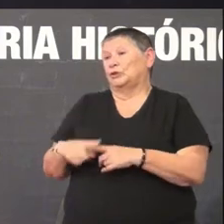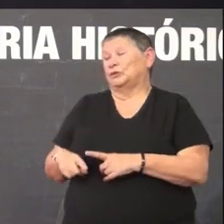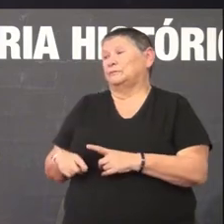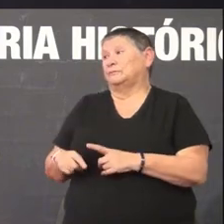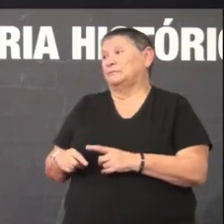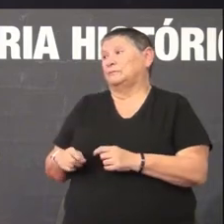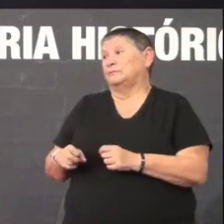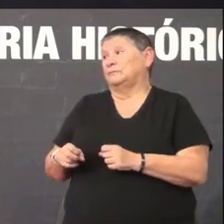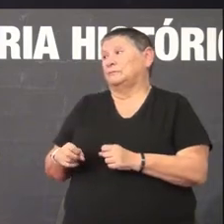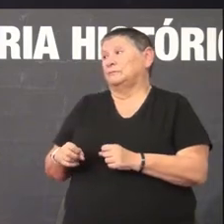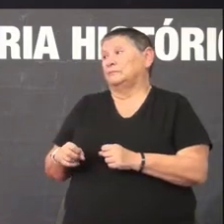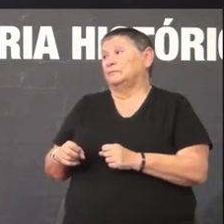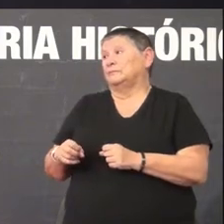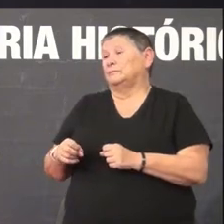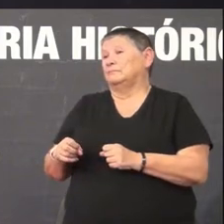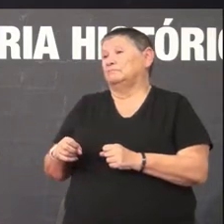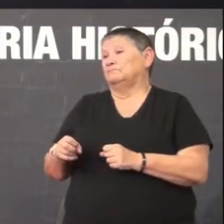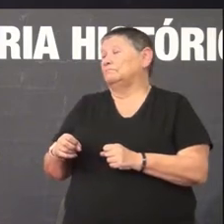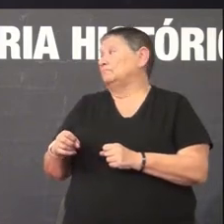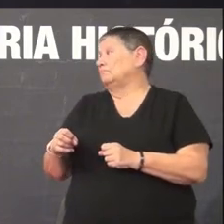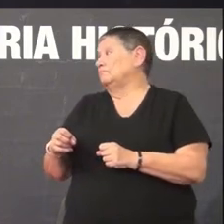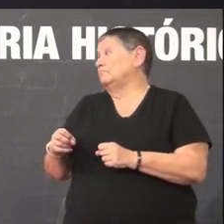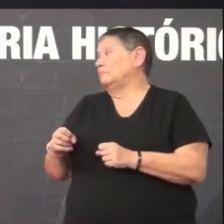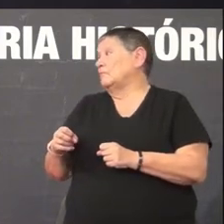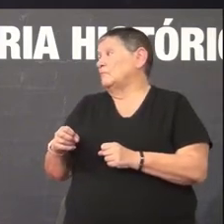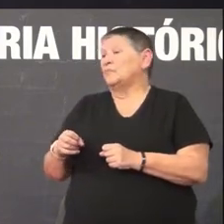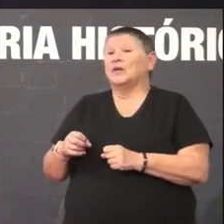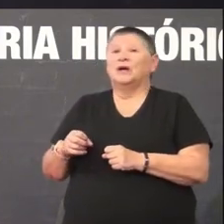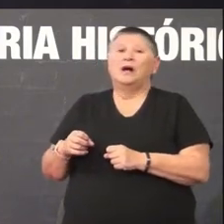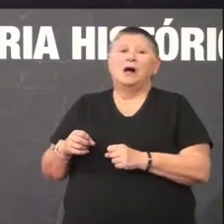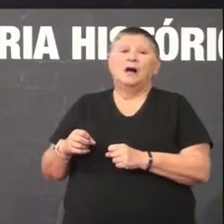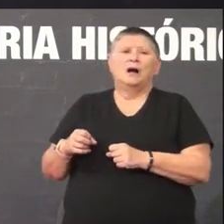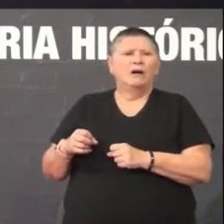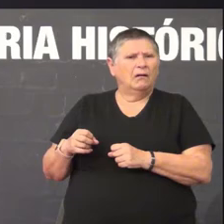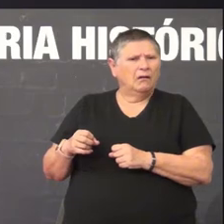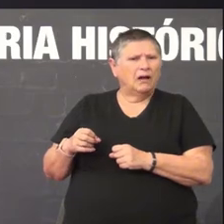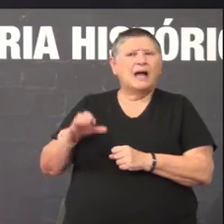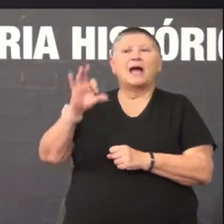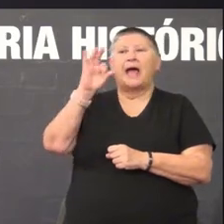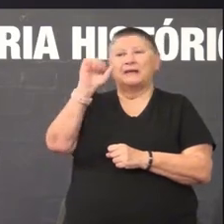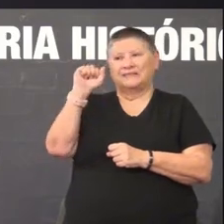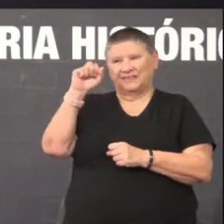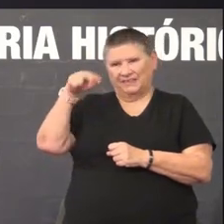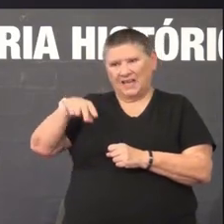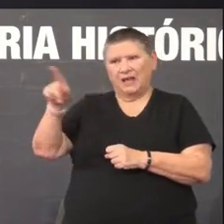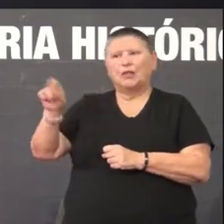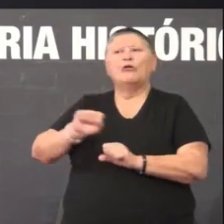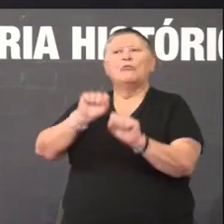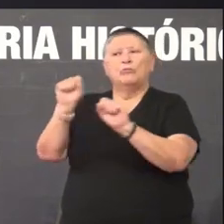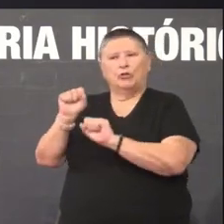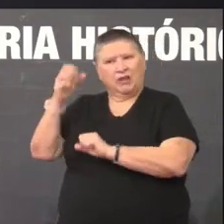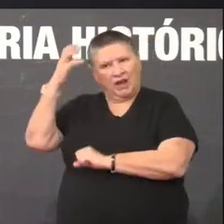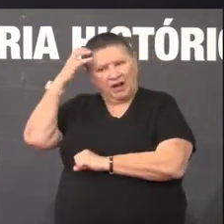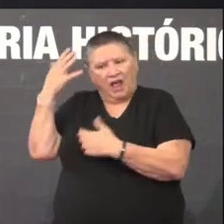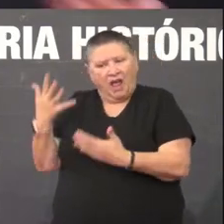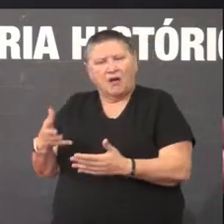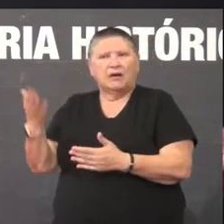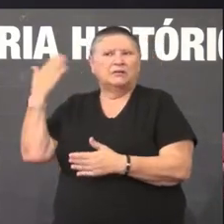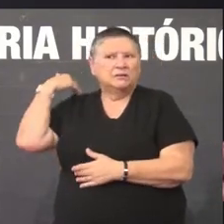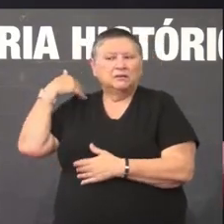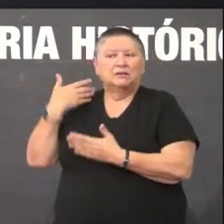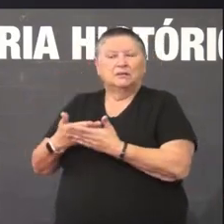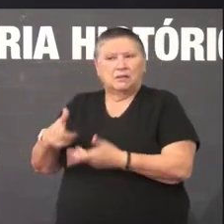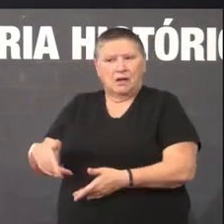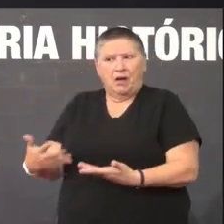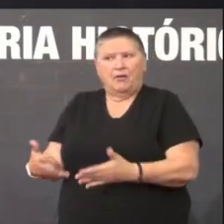Una, que el Félix Sanz que protegió al rey sigue protegiéndole, se ha quedado como el protector